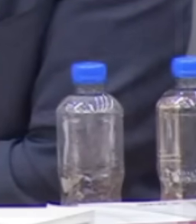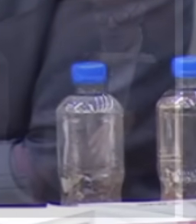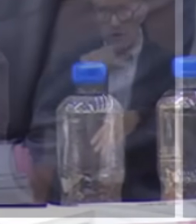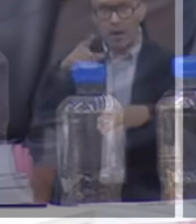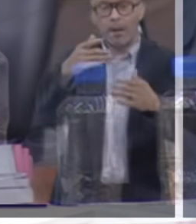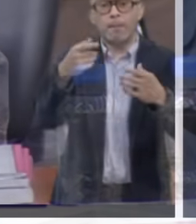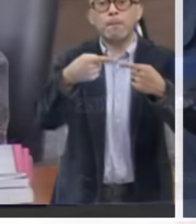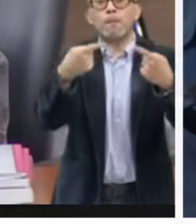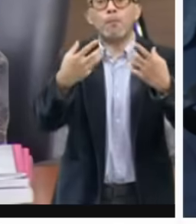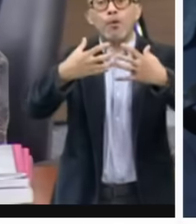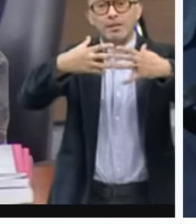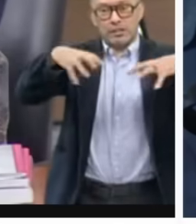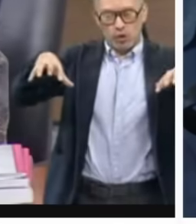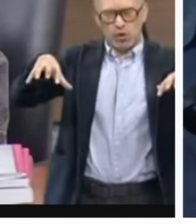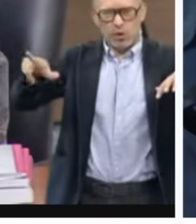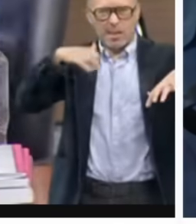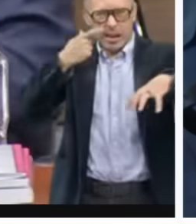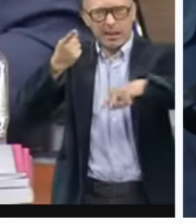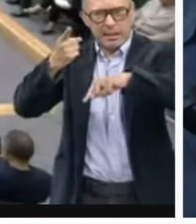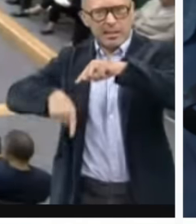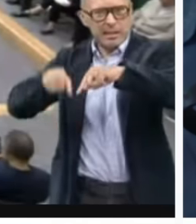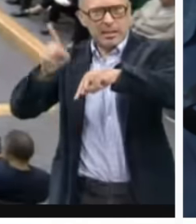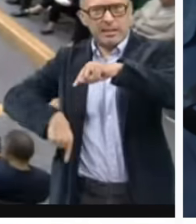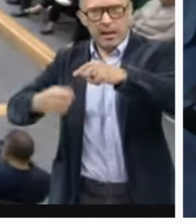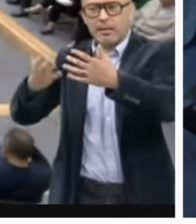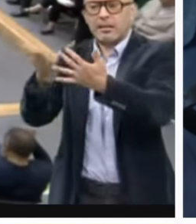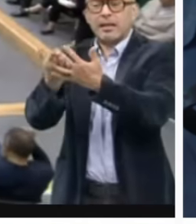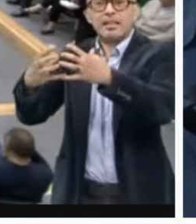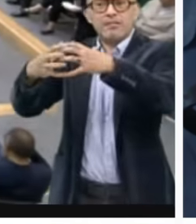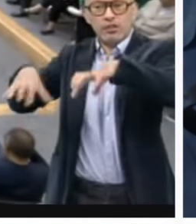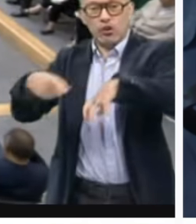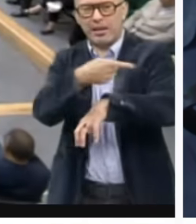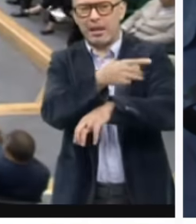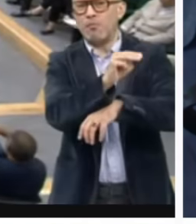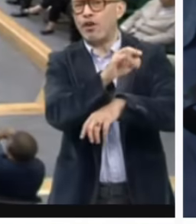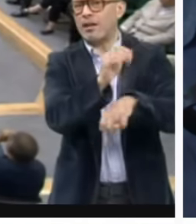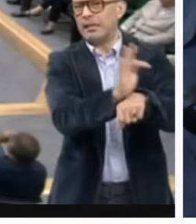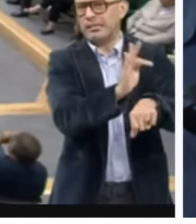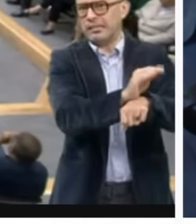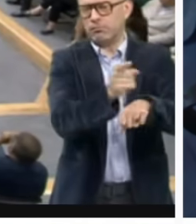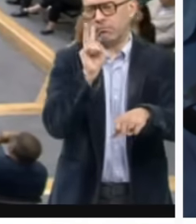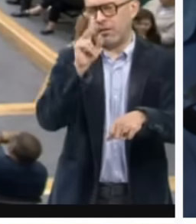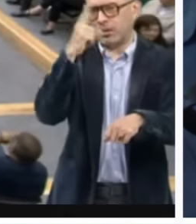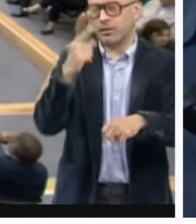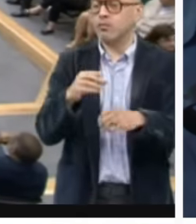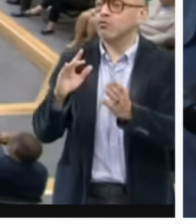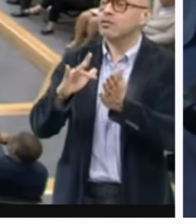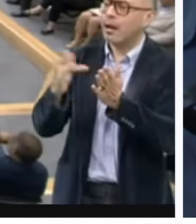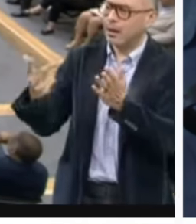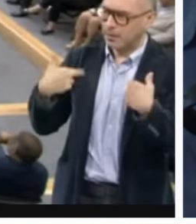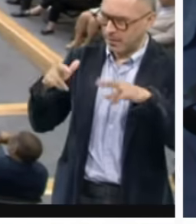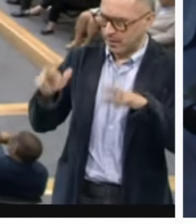favor a Morena. Muchas gracias, es cuanto. Muchísimas gracias a usted, señor representante. ¿Alguien más? Una moción, si la